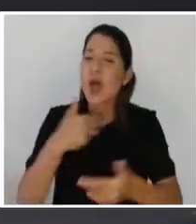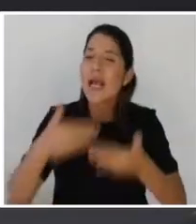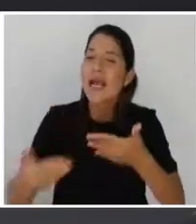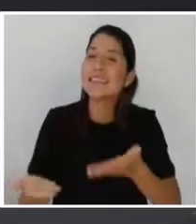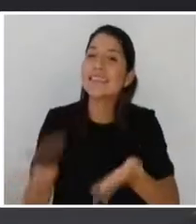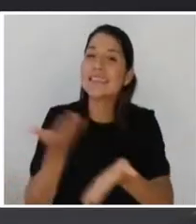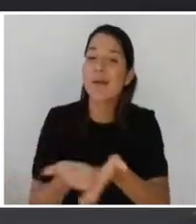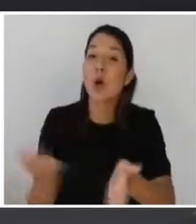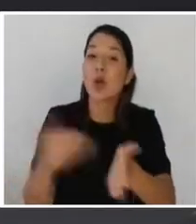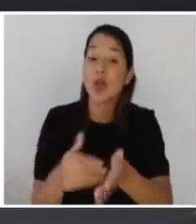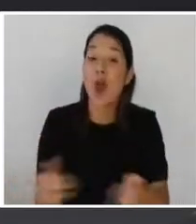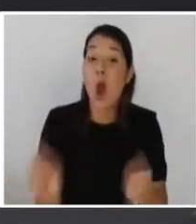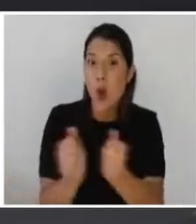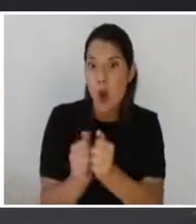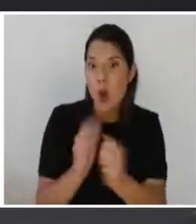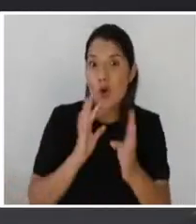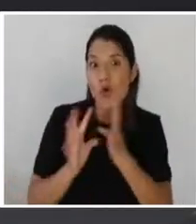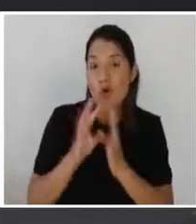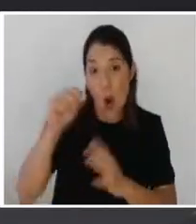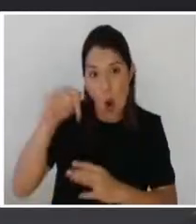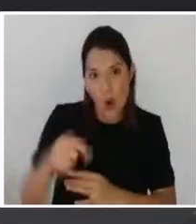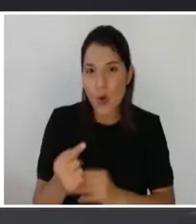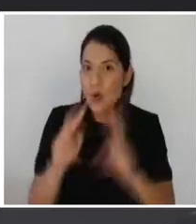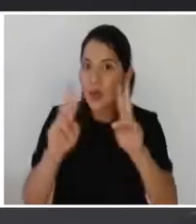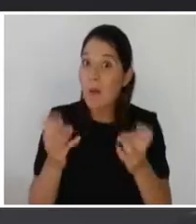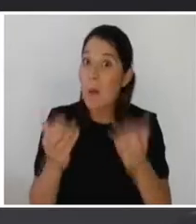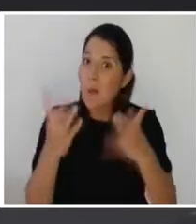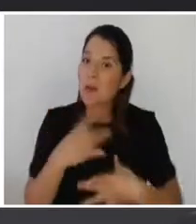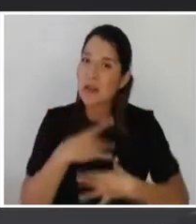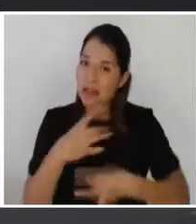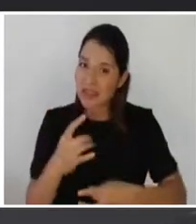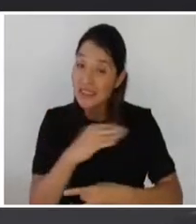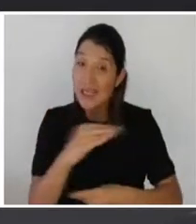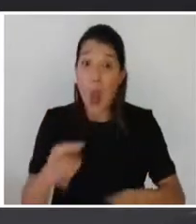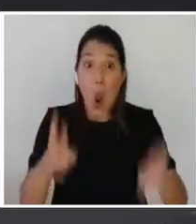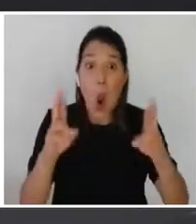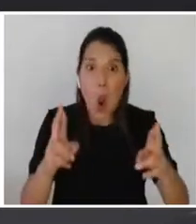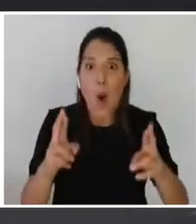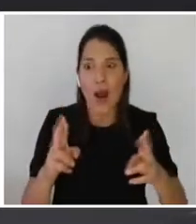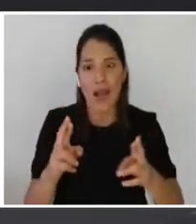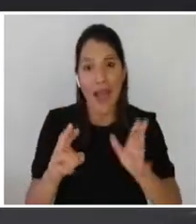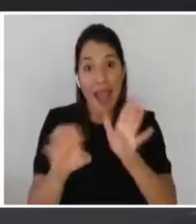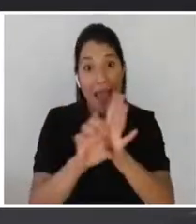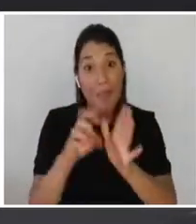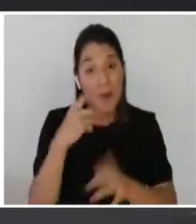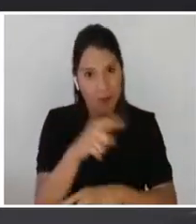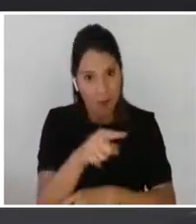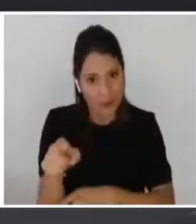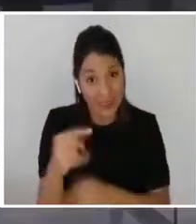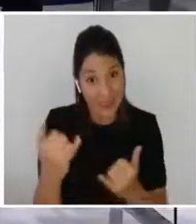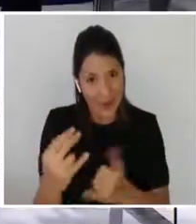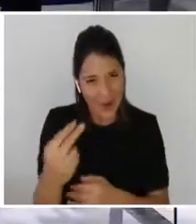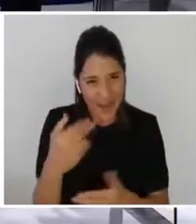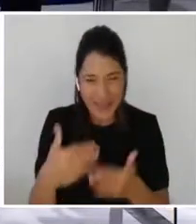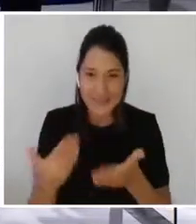este Conversamos de Hoy, un tema súper interesante y que esperemos que sea de inspiración para usted que nos está viendo. Ya casi volvemos.